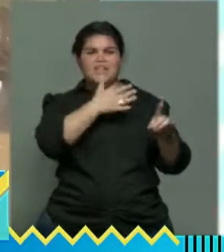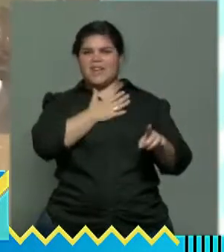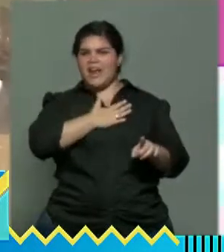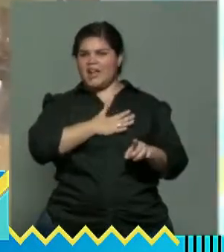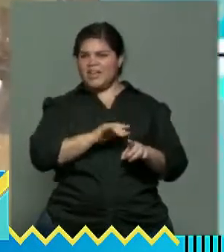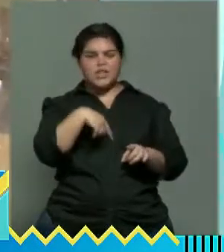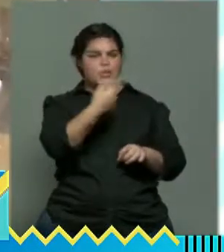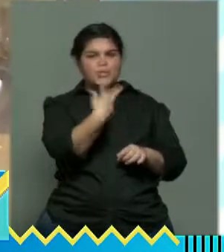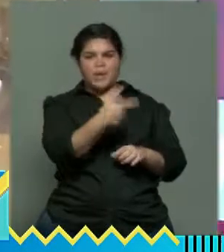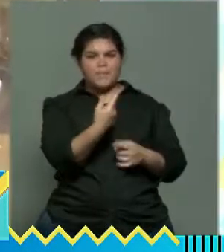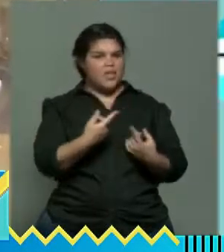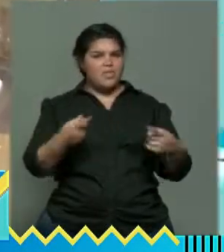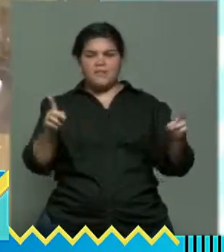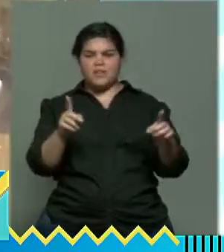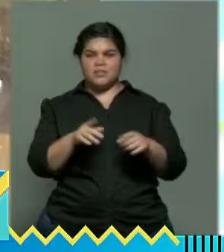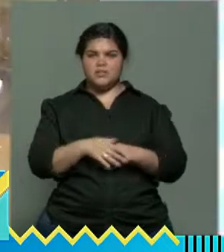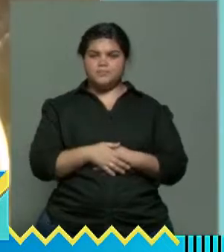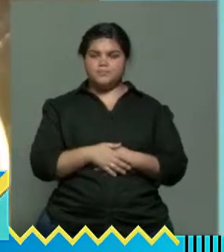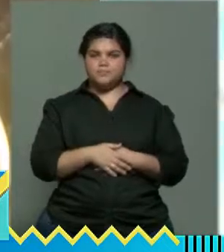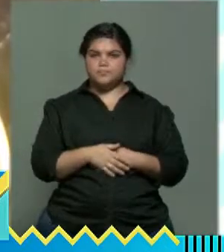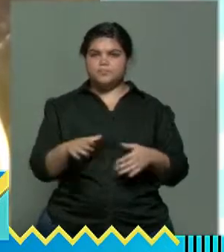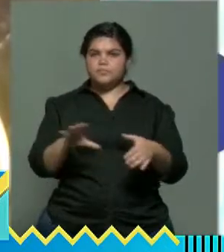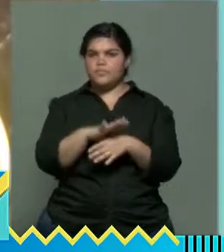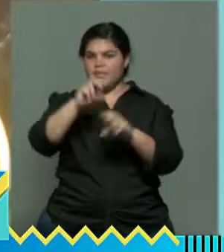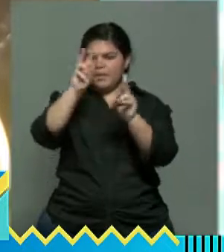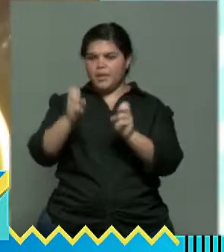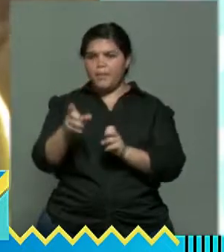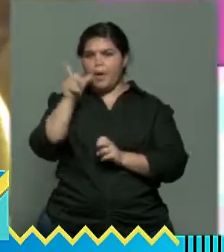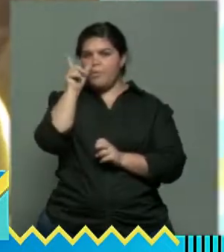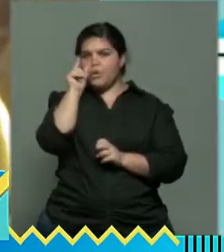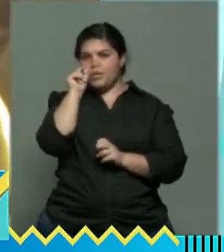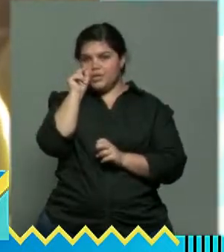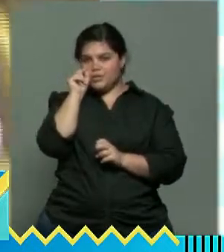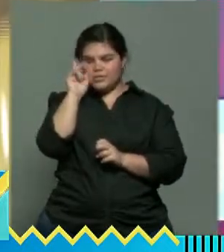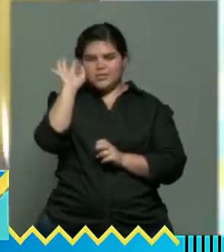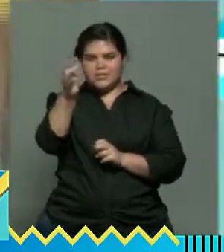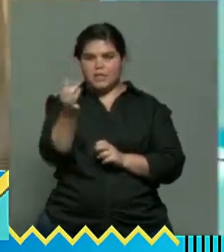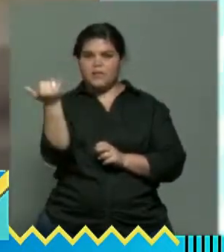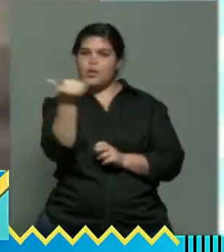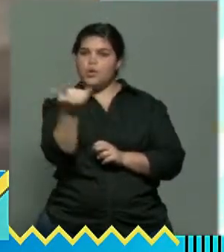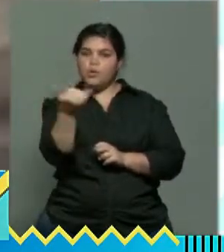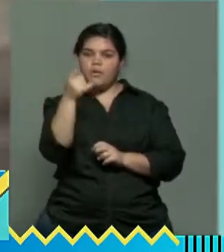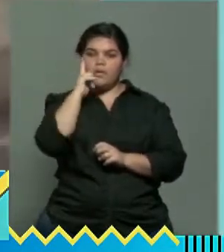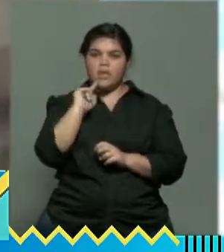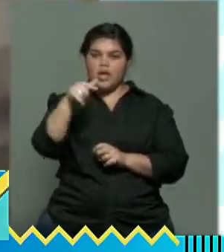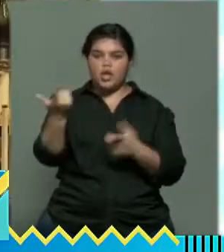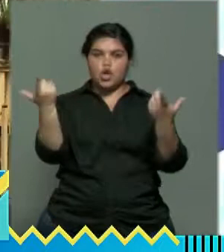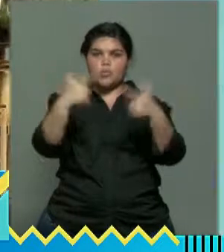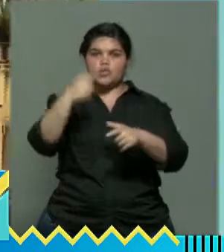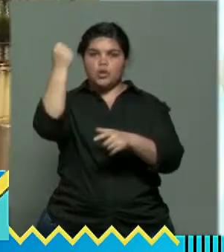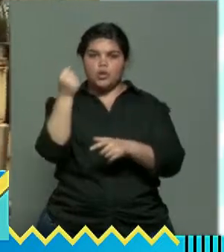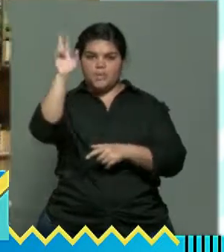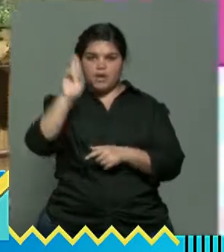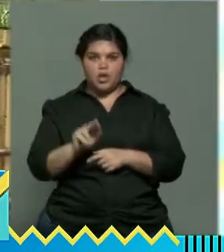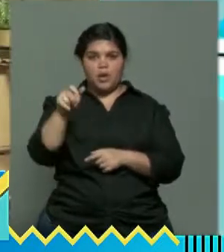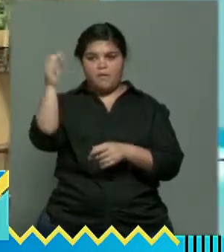Bien. Graciela, llevándote más para el terreno político, sabemos que el jueves se reúnen en la Comisión de Economías Regionales, a la